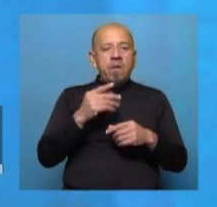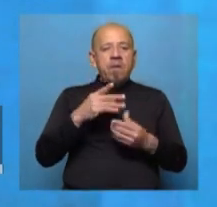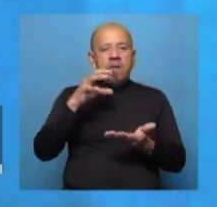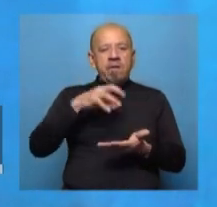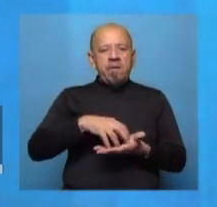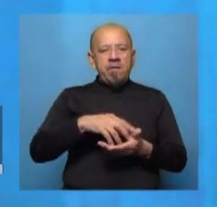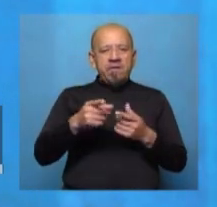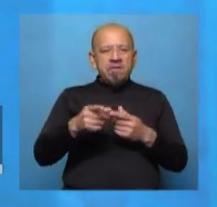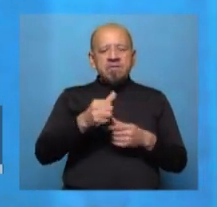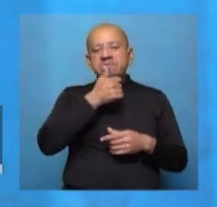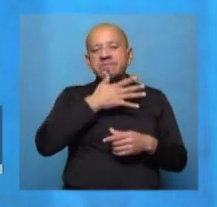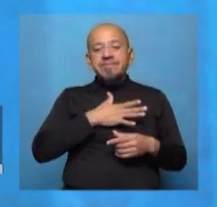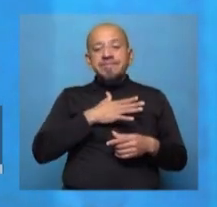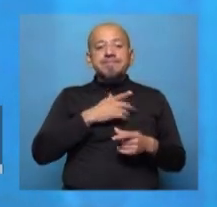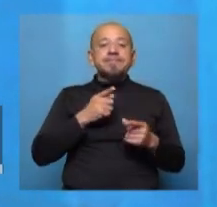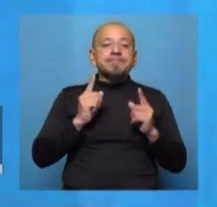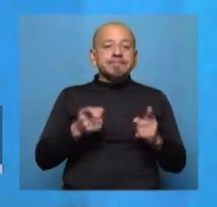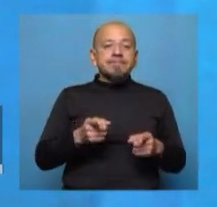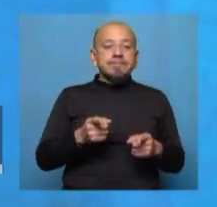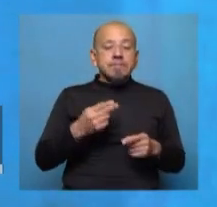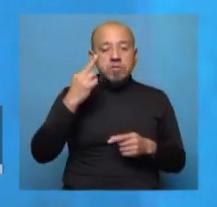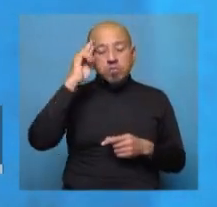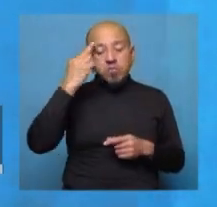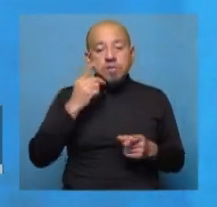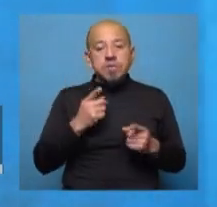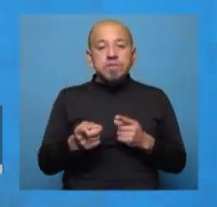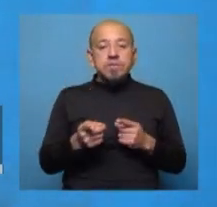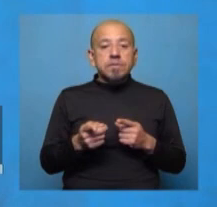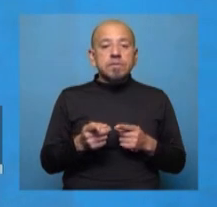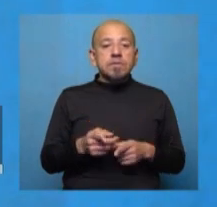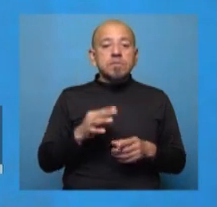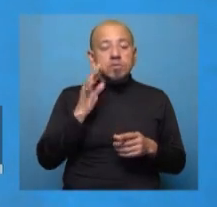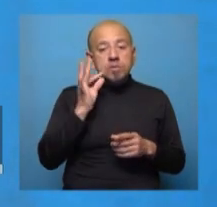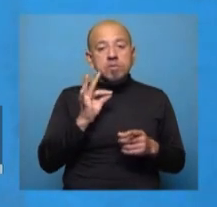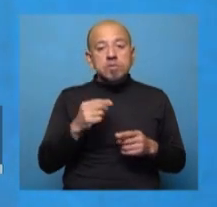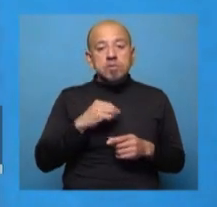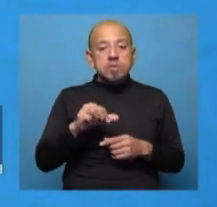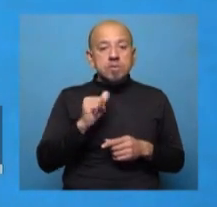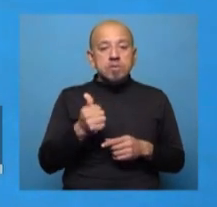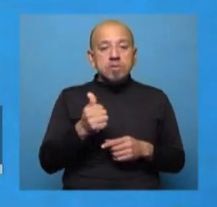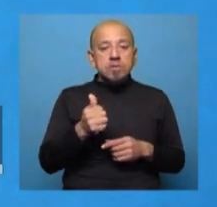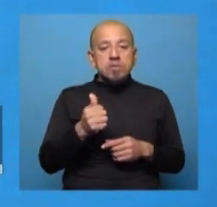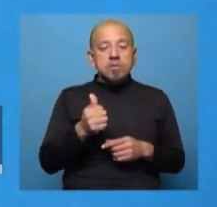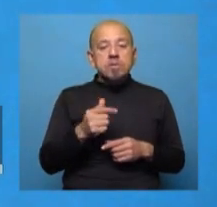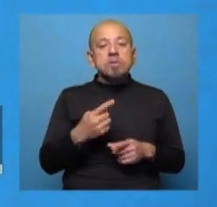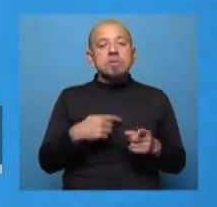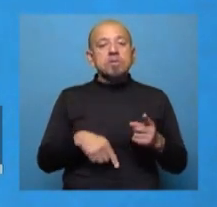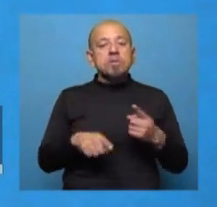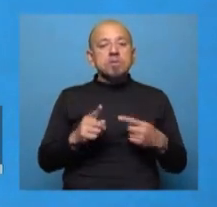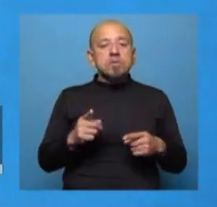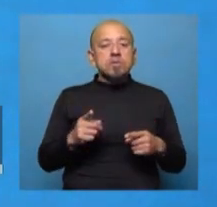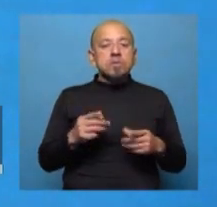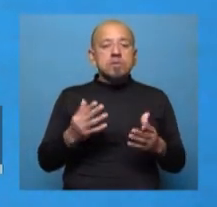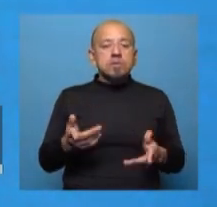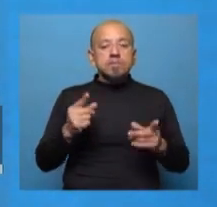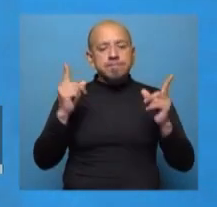mundialito histórico que además Uruguay tuvo la la posibilidad de conquistarlo entonces este